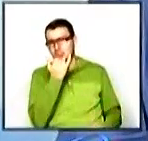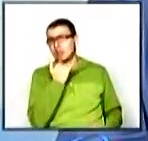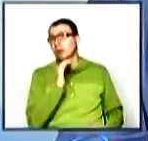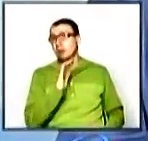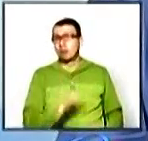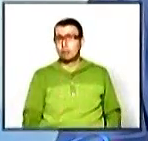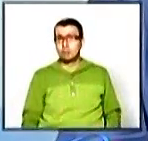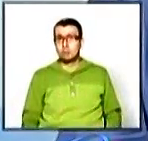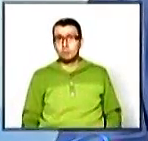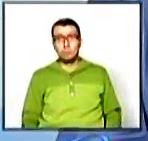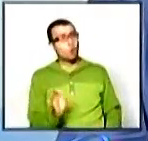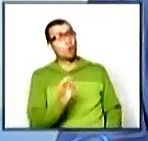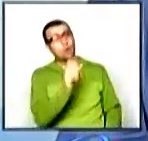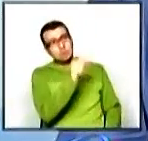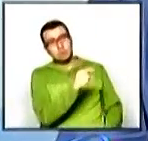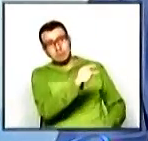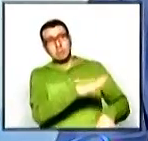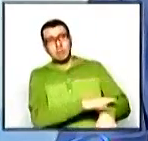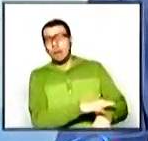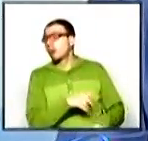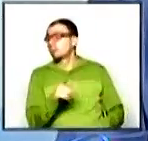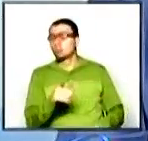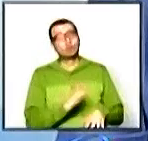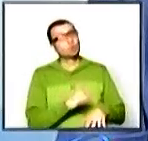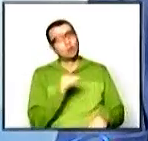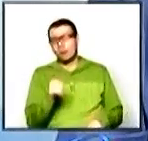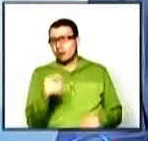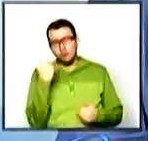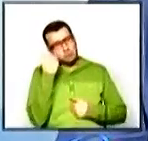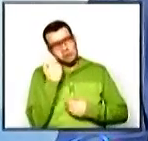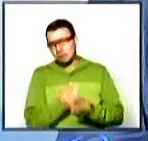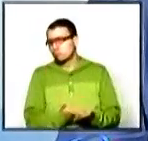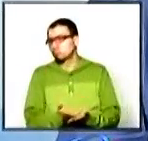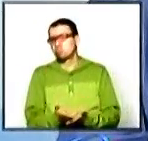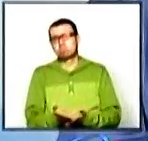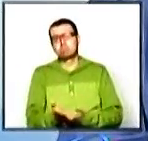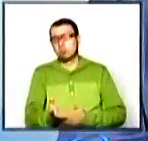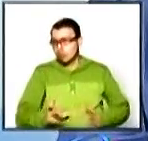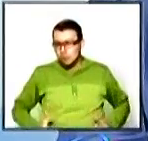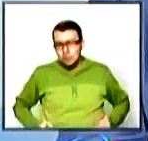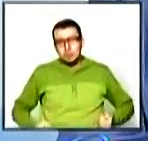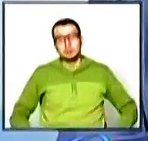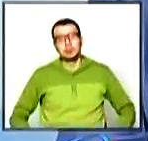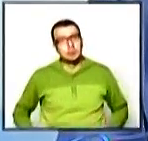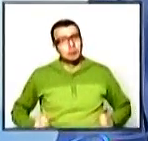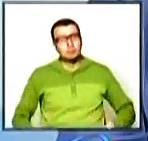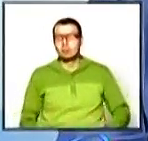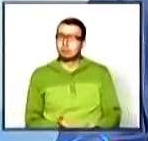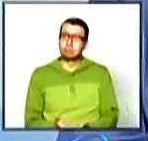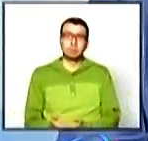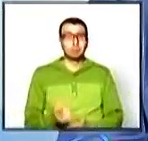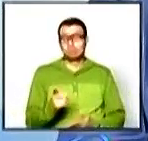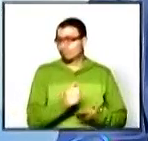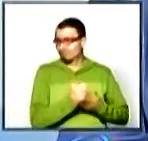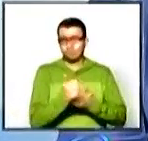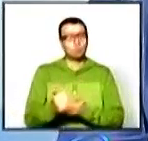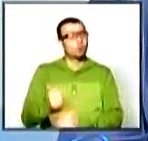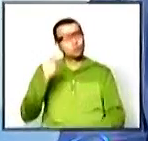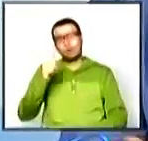terminar con su enfermedad en una silla de ruedas. a usted ya no hay nada que